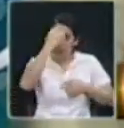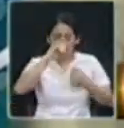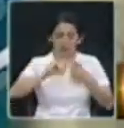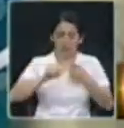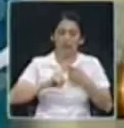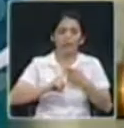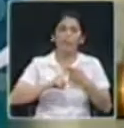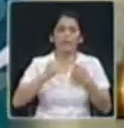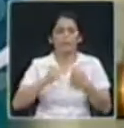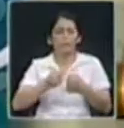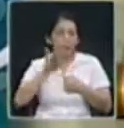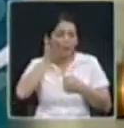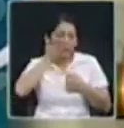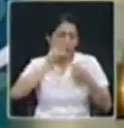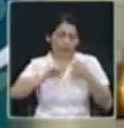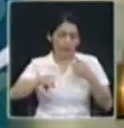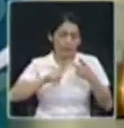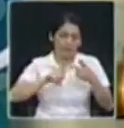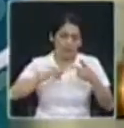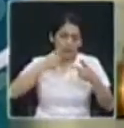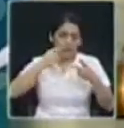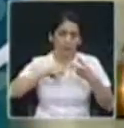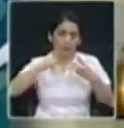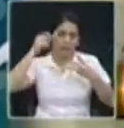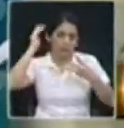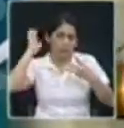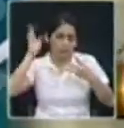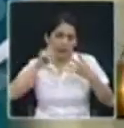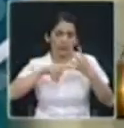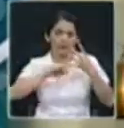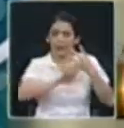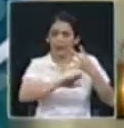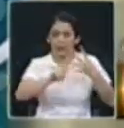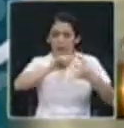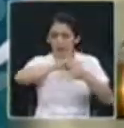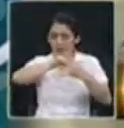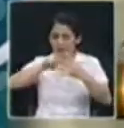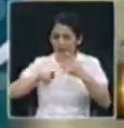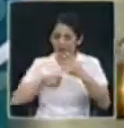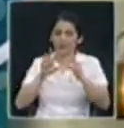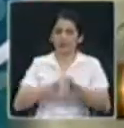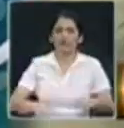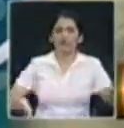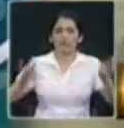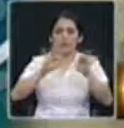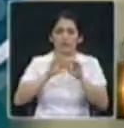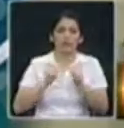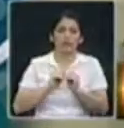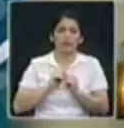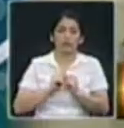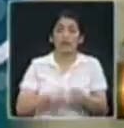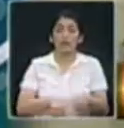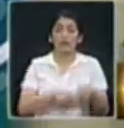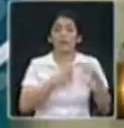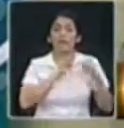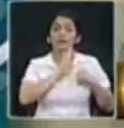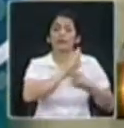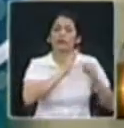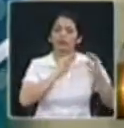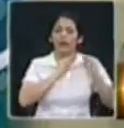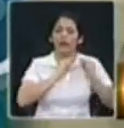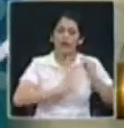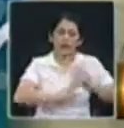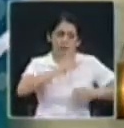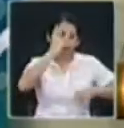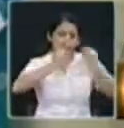alumnos. ¿Por qué razón? Porque todos debemos estar sensibilizados desde la casa, desde el